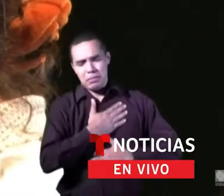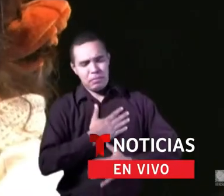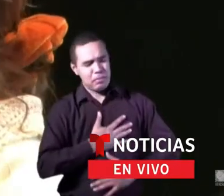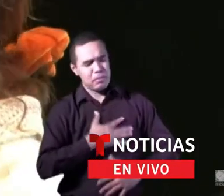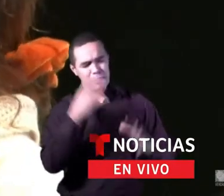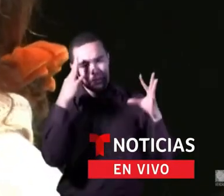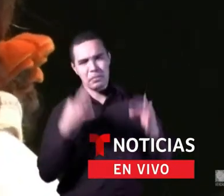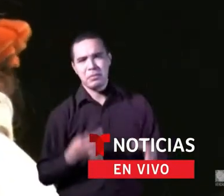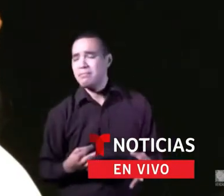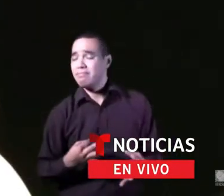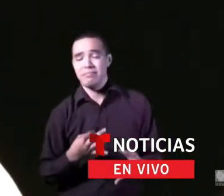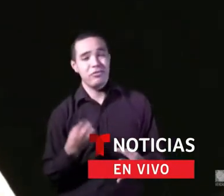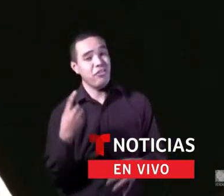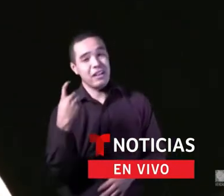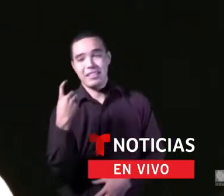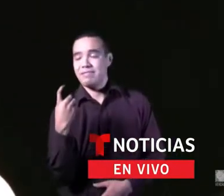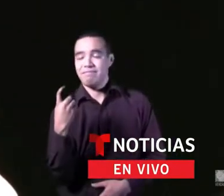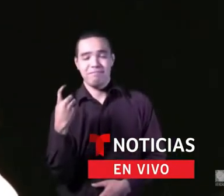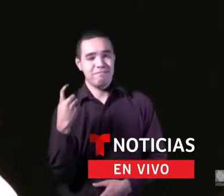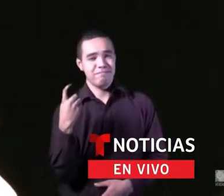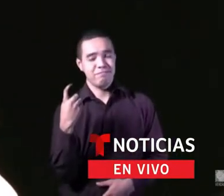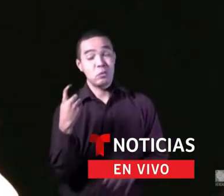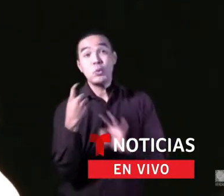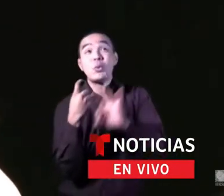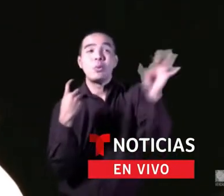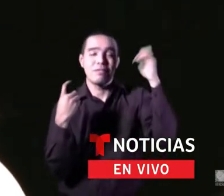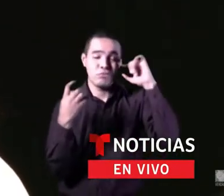siento una inmensa tranquilidad